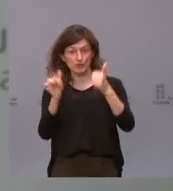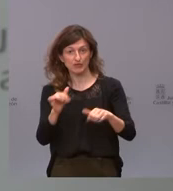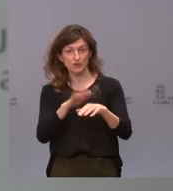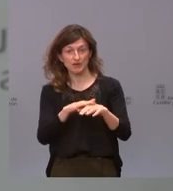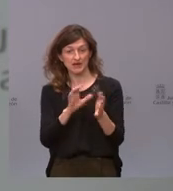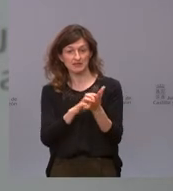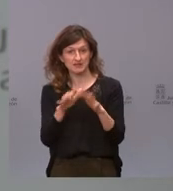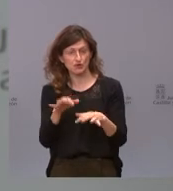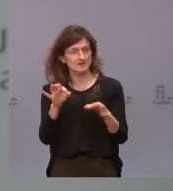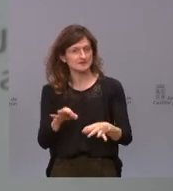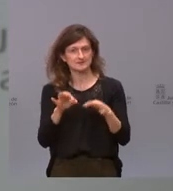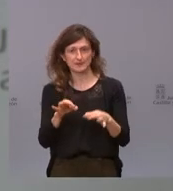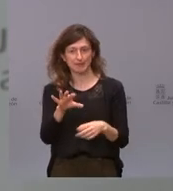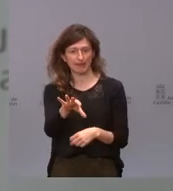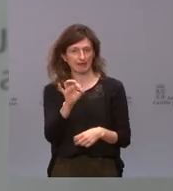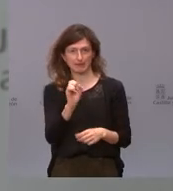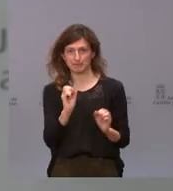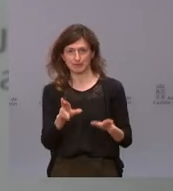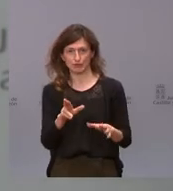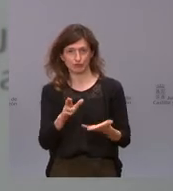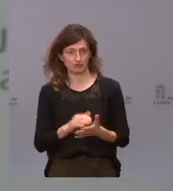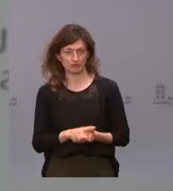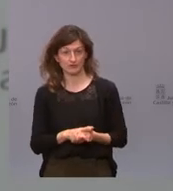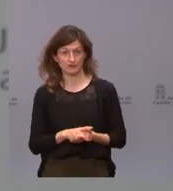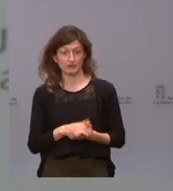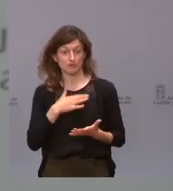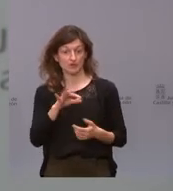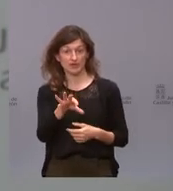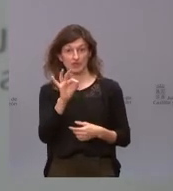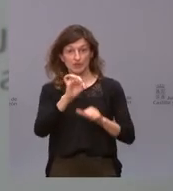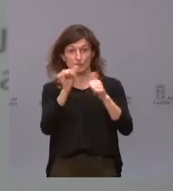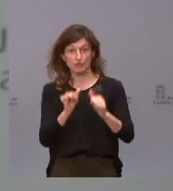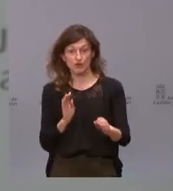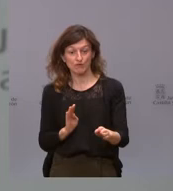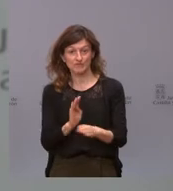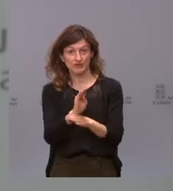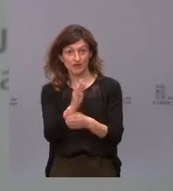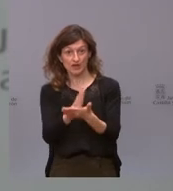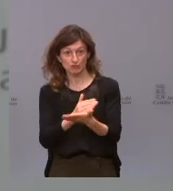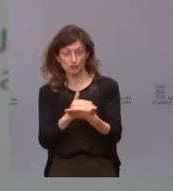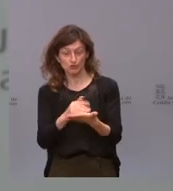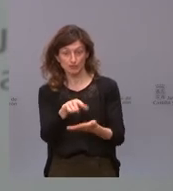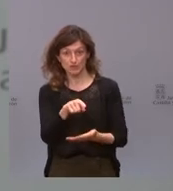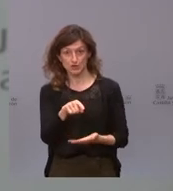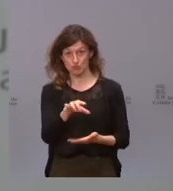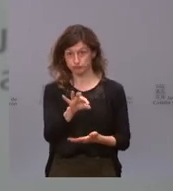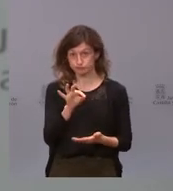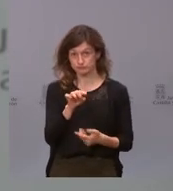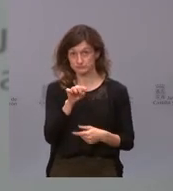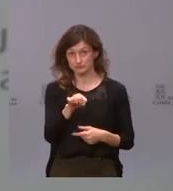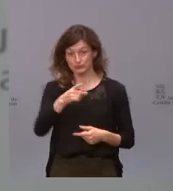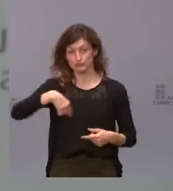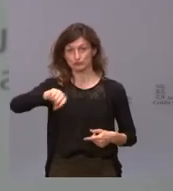castilla y león siempre elige la peor de las hipótesis podría haber sido el modelo de financiación autonómica que aunque estamos